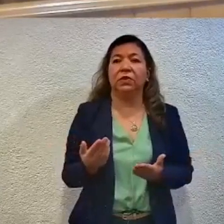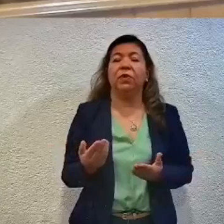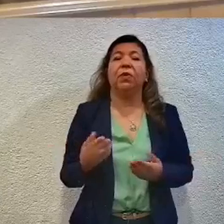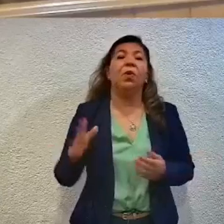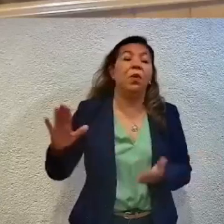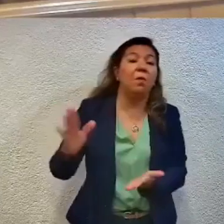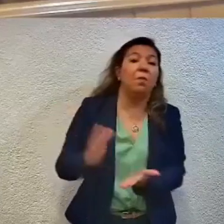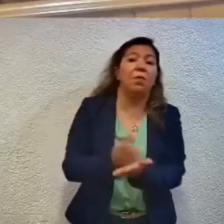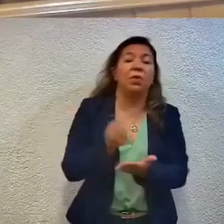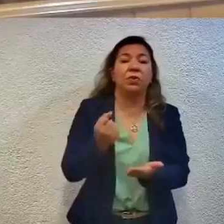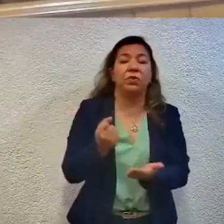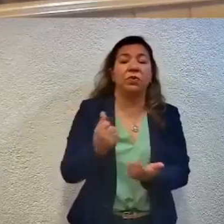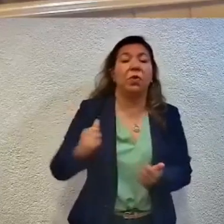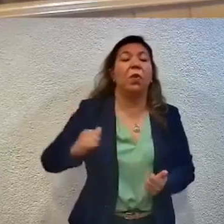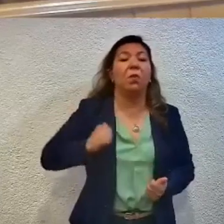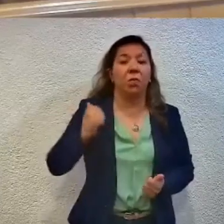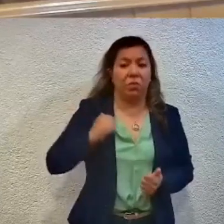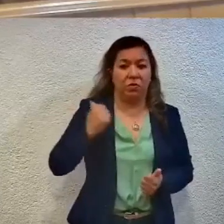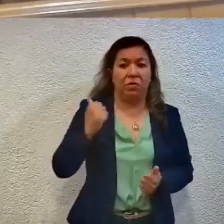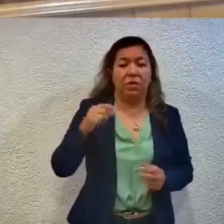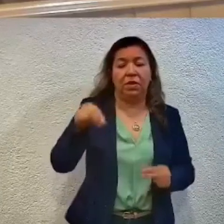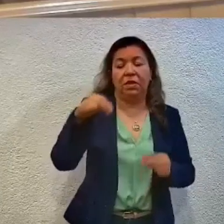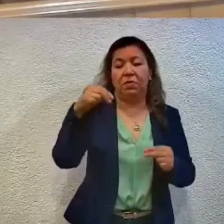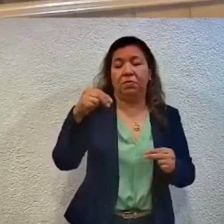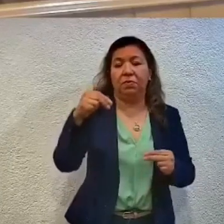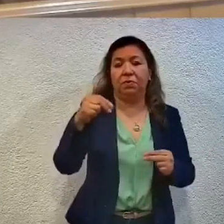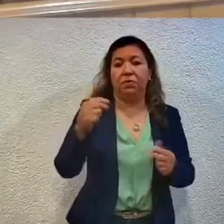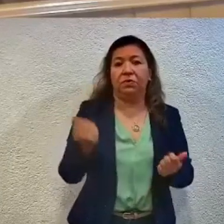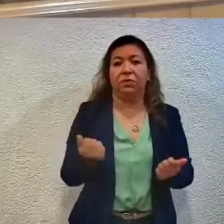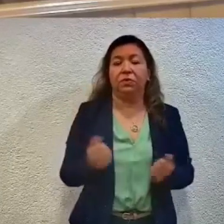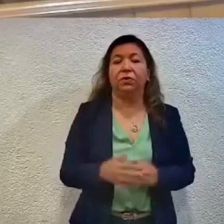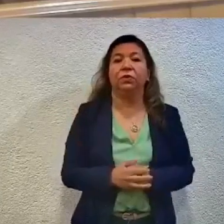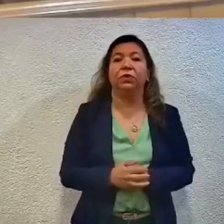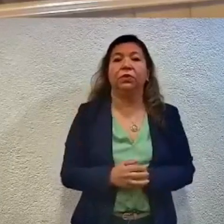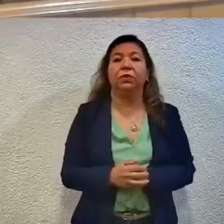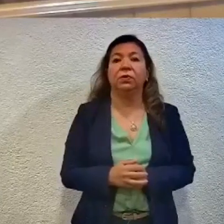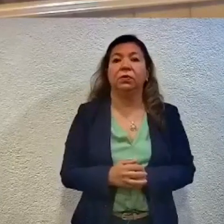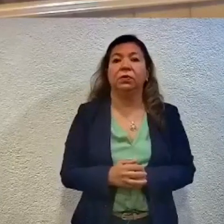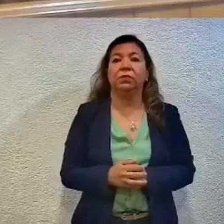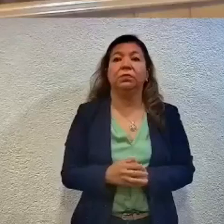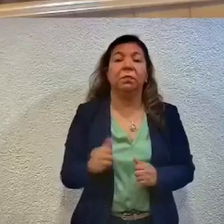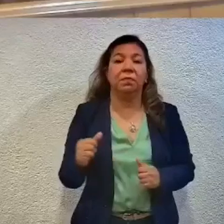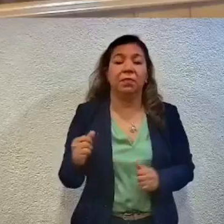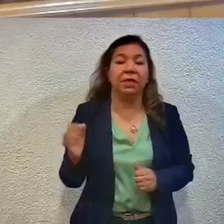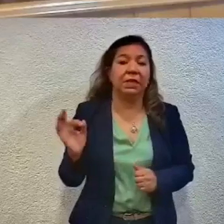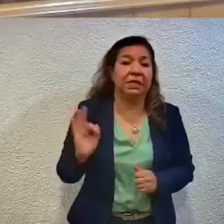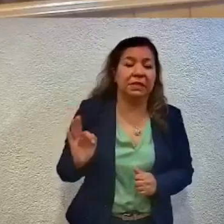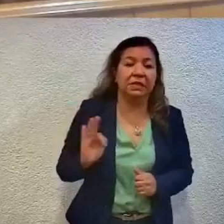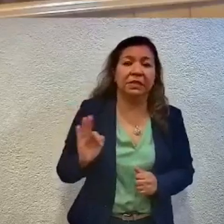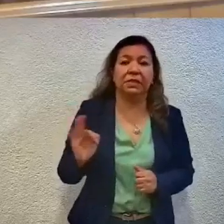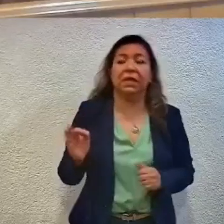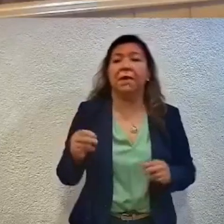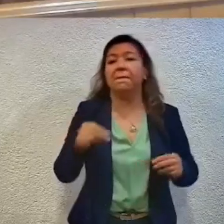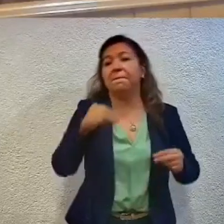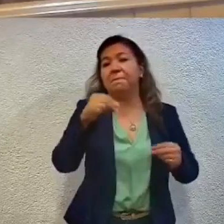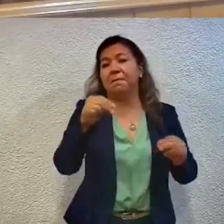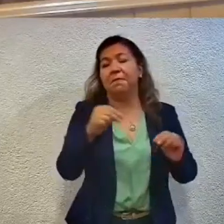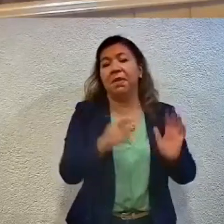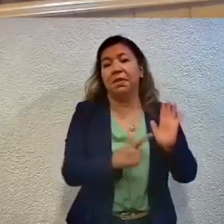oportunidad en la presentación de la solicitud derivado de su naturaleza. Puede ser presentada en cualquier momento